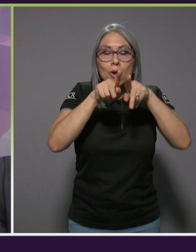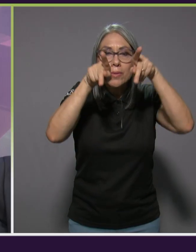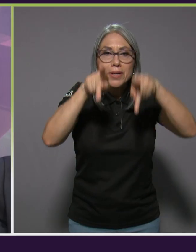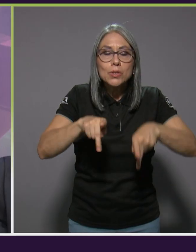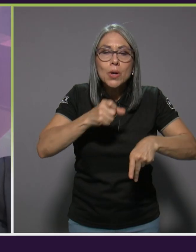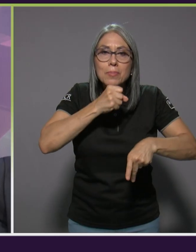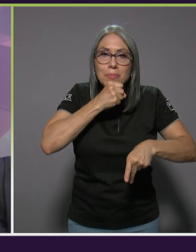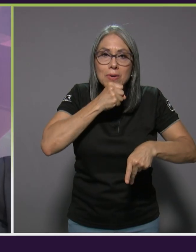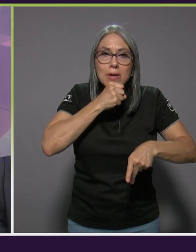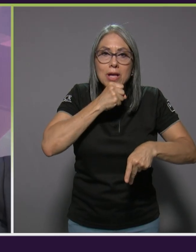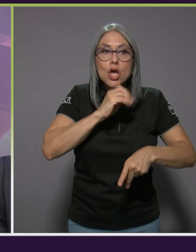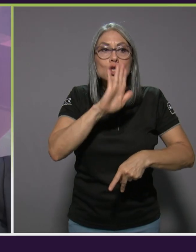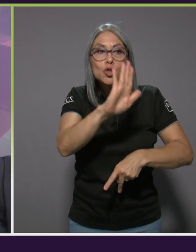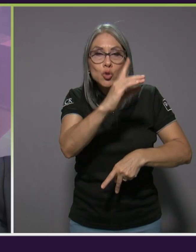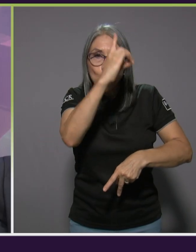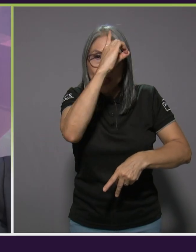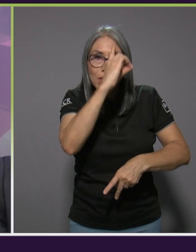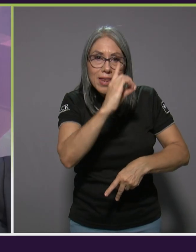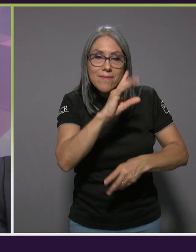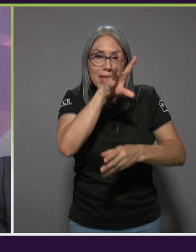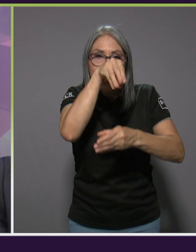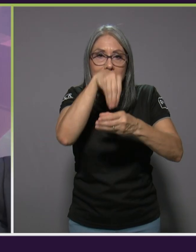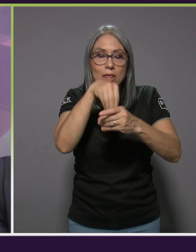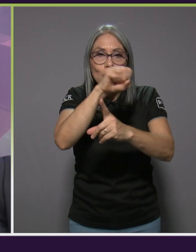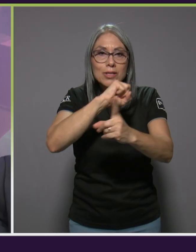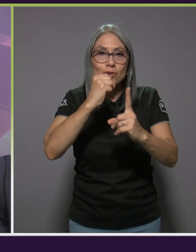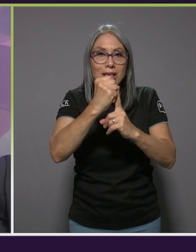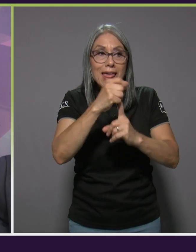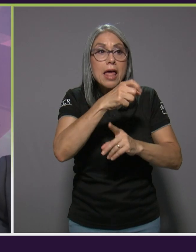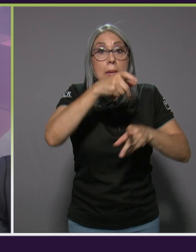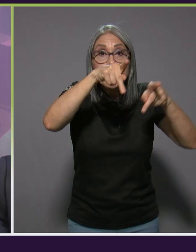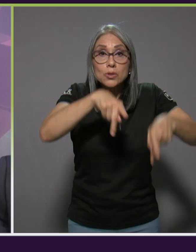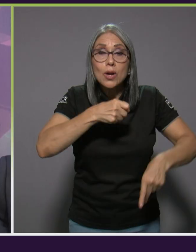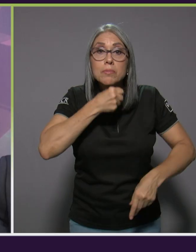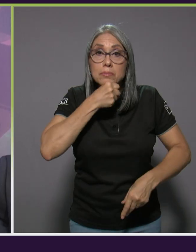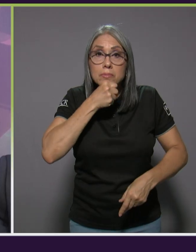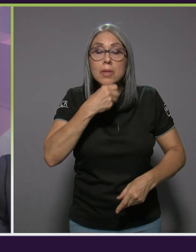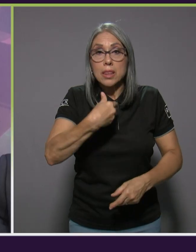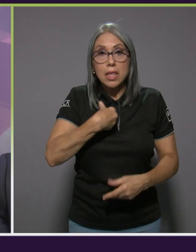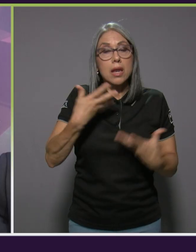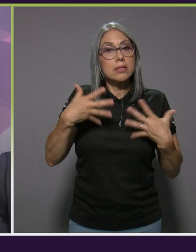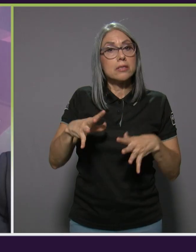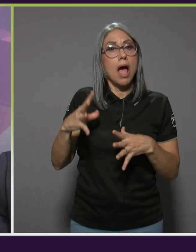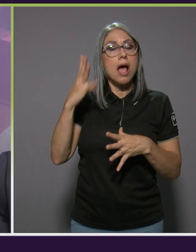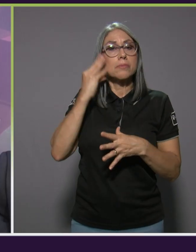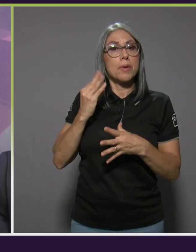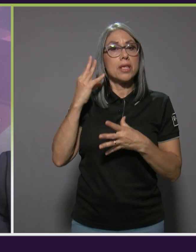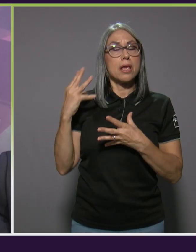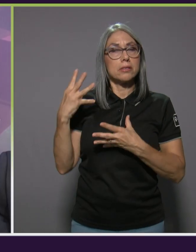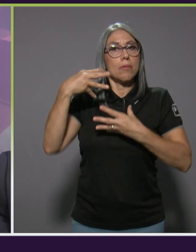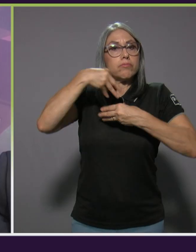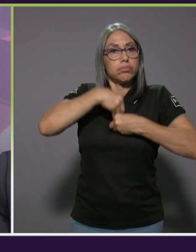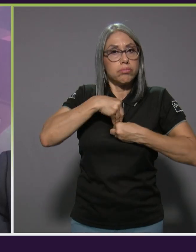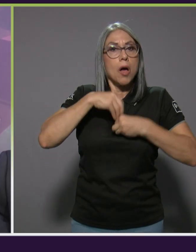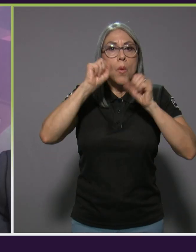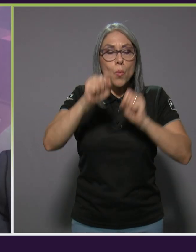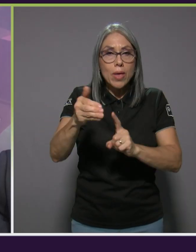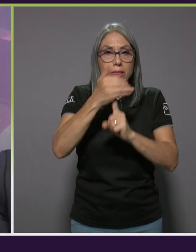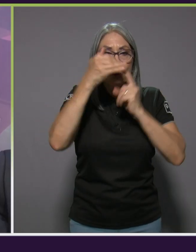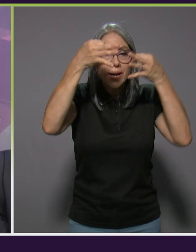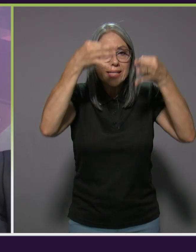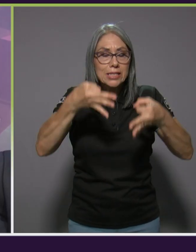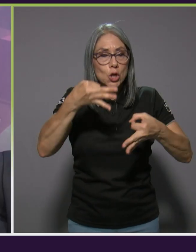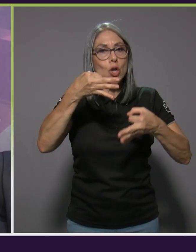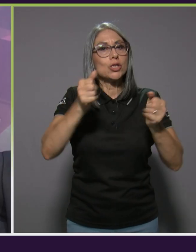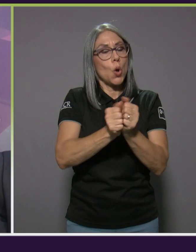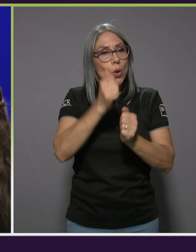adulta mayor en la sociedad, que son los que tienen la experiencia, que son los que tienen la facultad de poder tomar decisiones de forma sabia, quienes nos